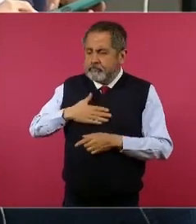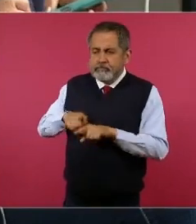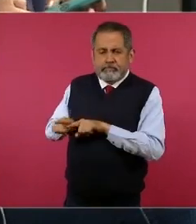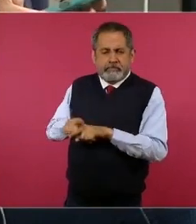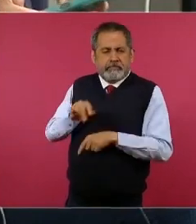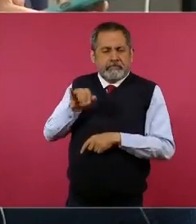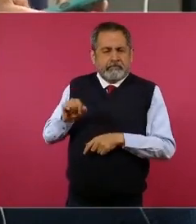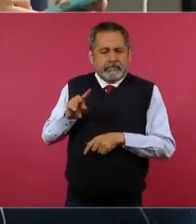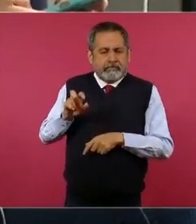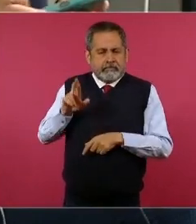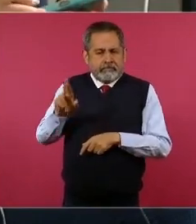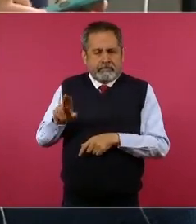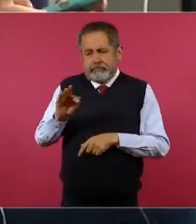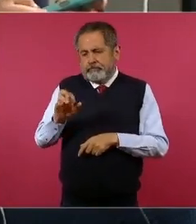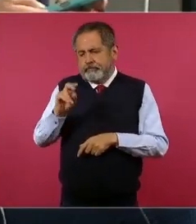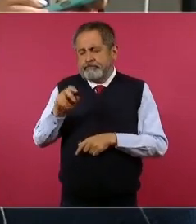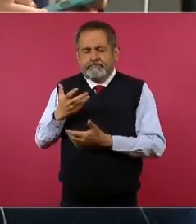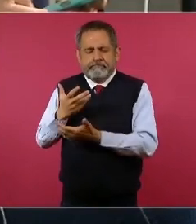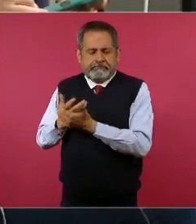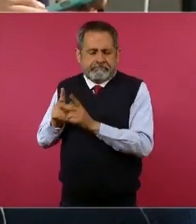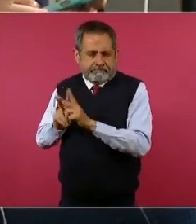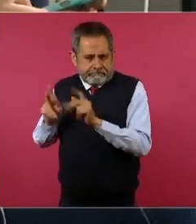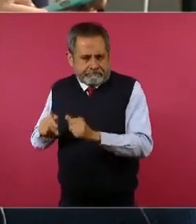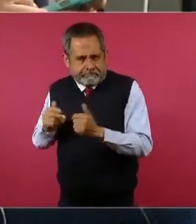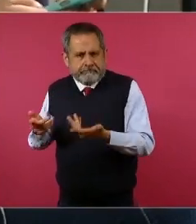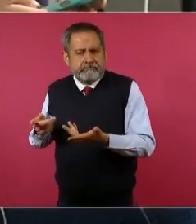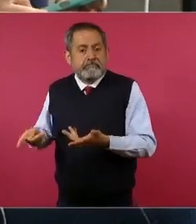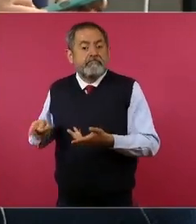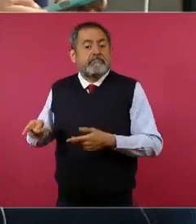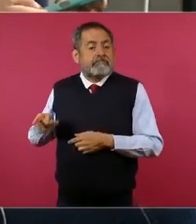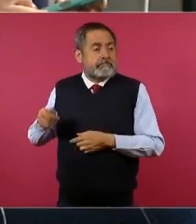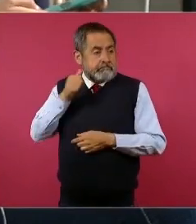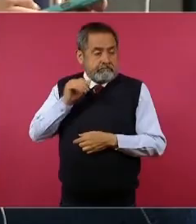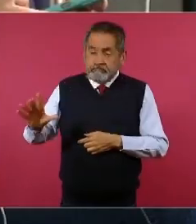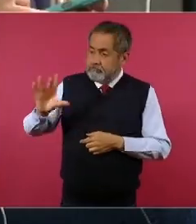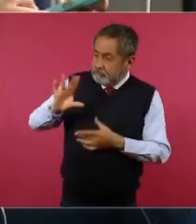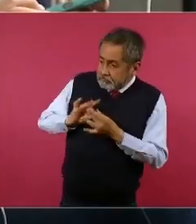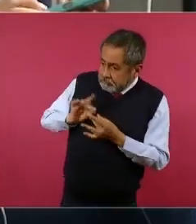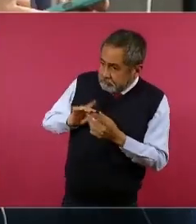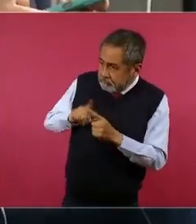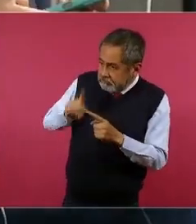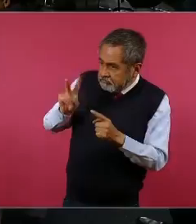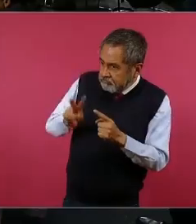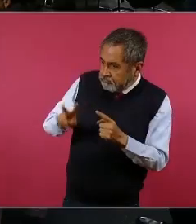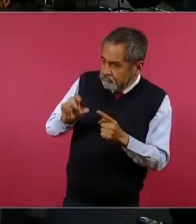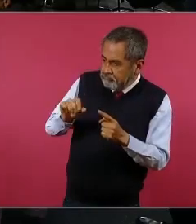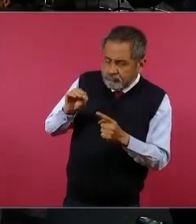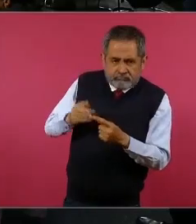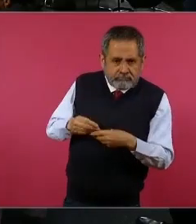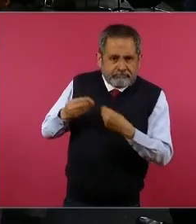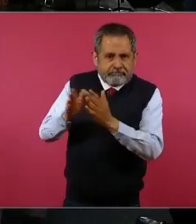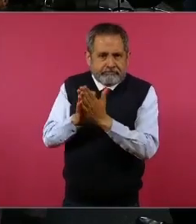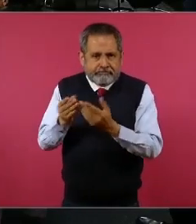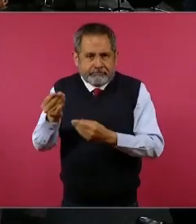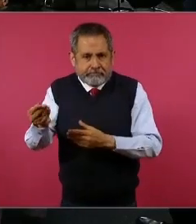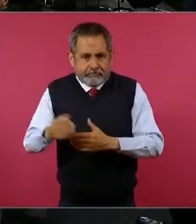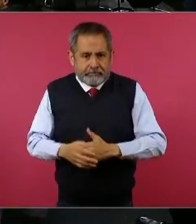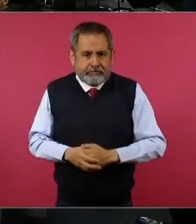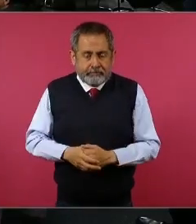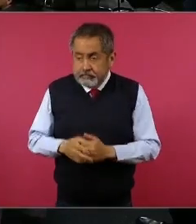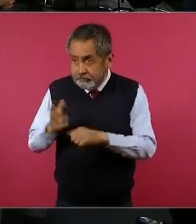hermano Javier Fernández Villegas, que en paz descanse, porque fue él quien me habló de usted. ¿Me recibe el libro?